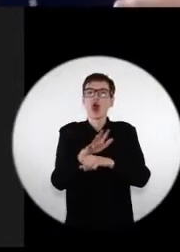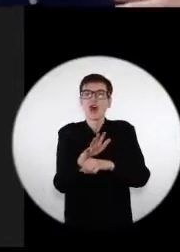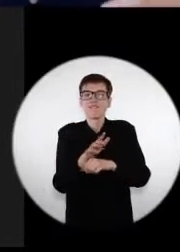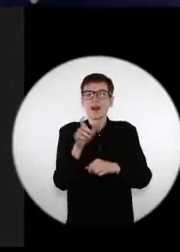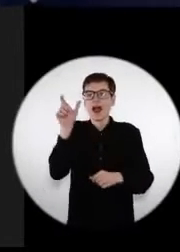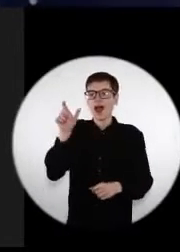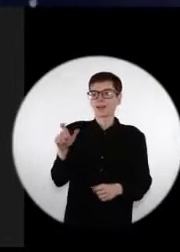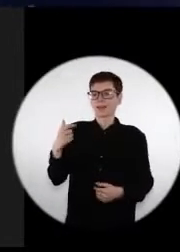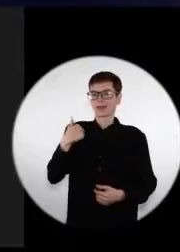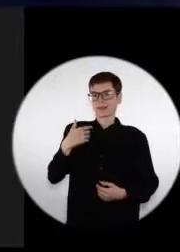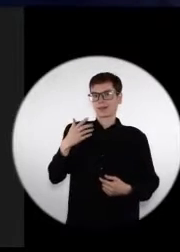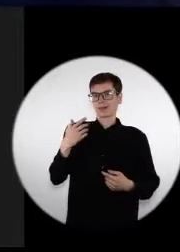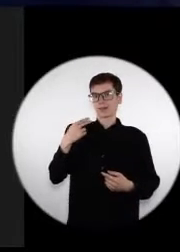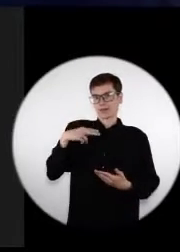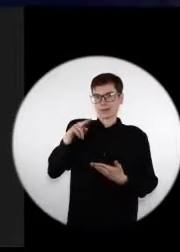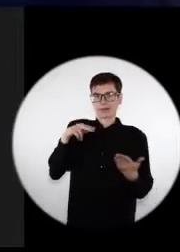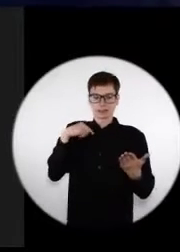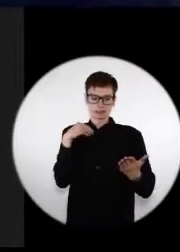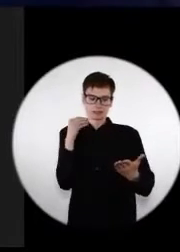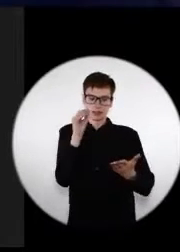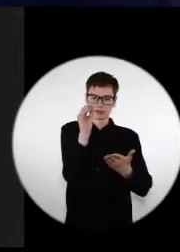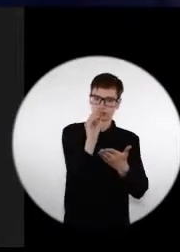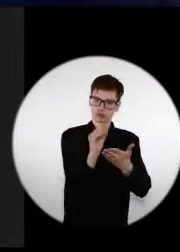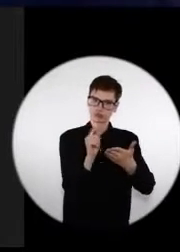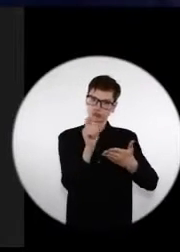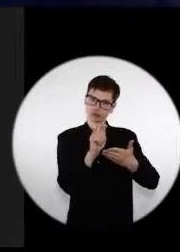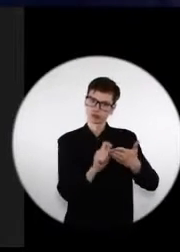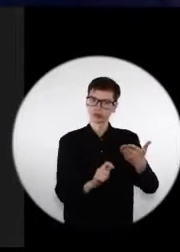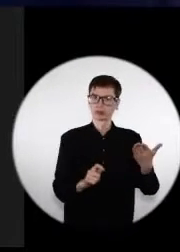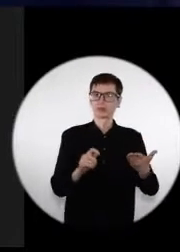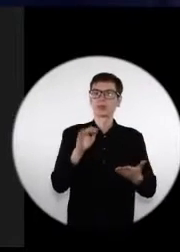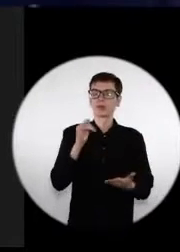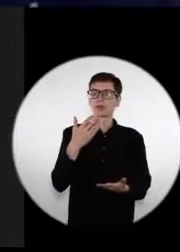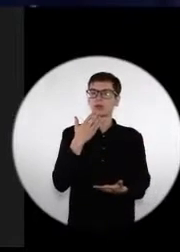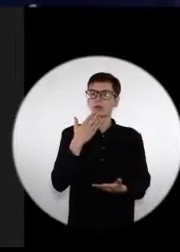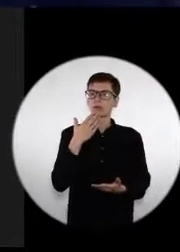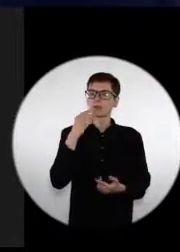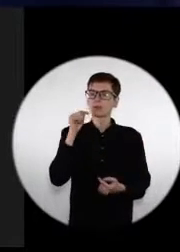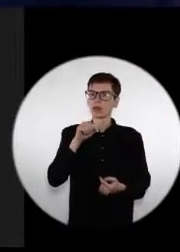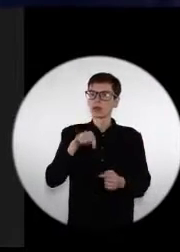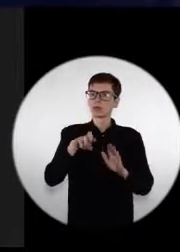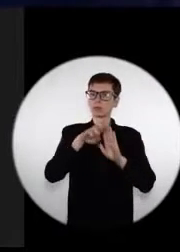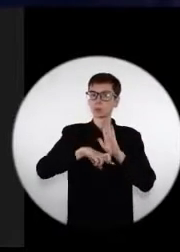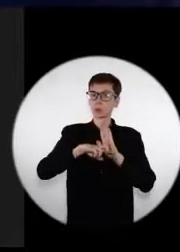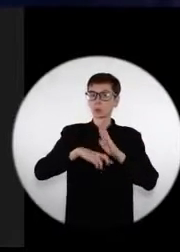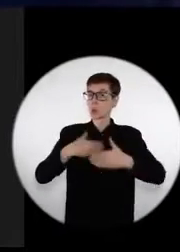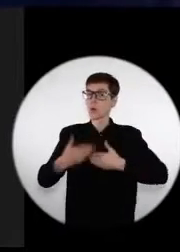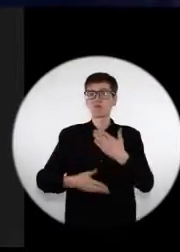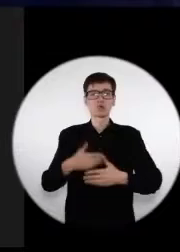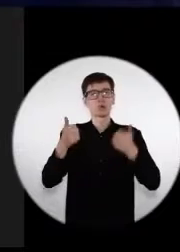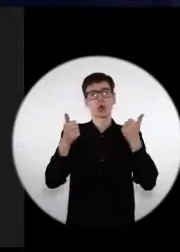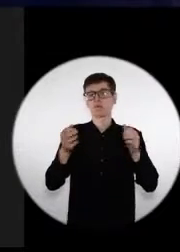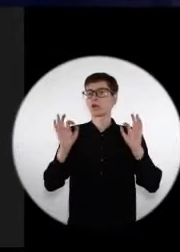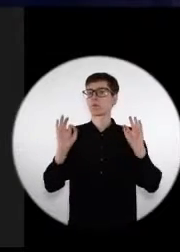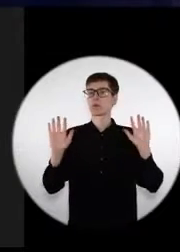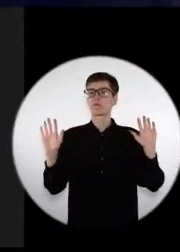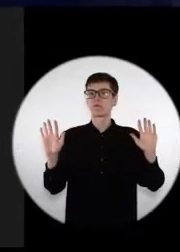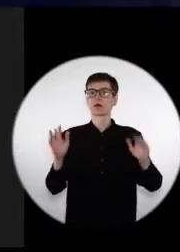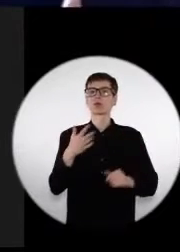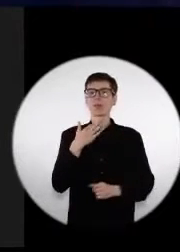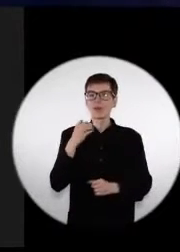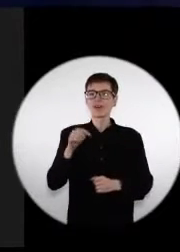como de yo estoy accediendo a la obra que tenía intención del artista de producir cierto y quizás en el